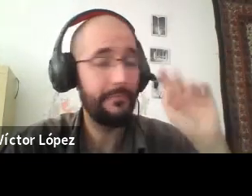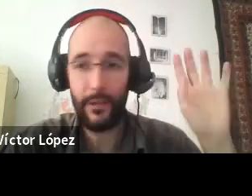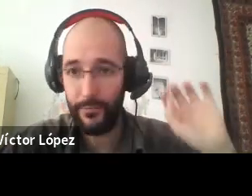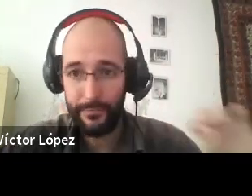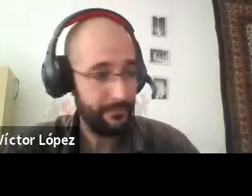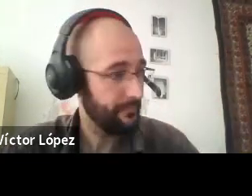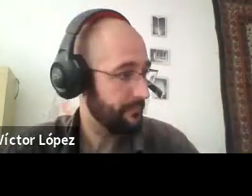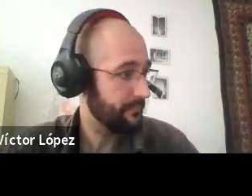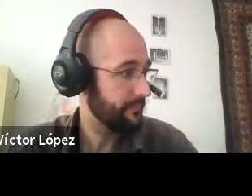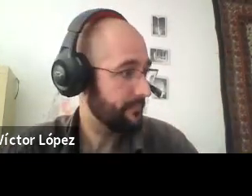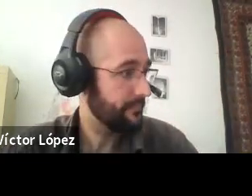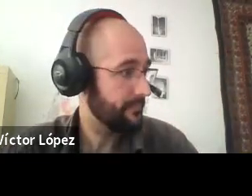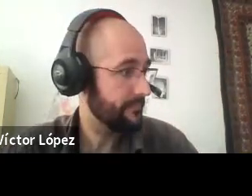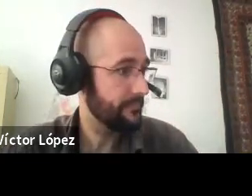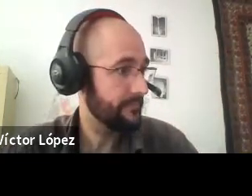Perdón.